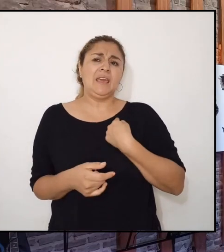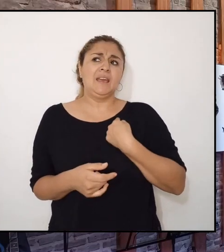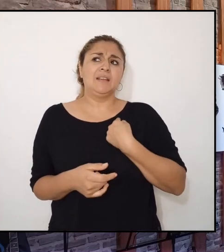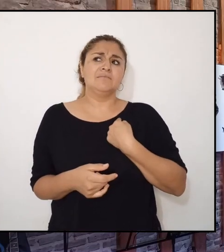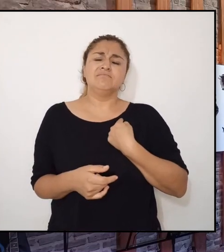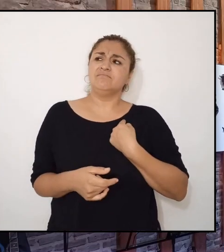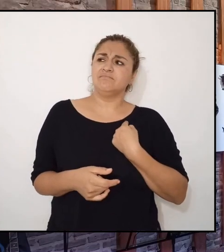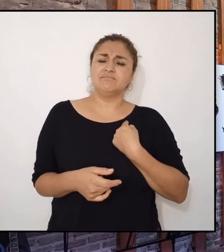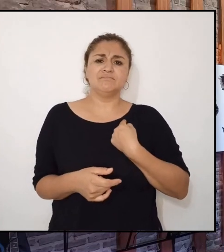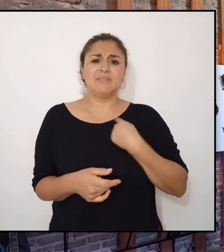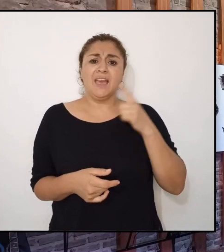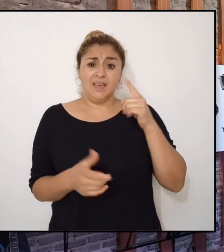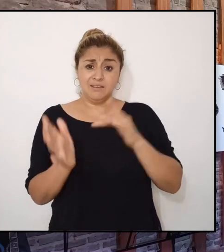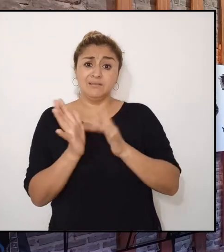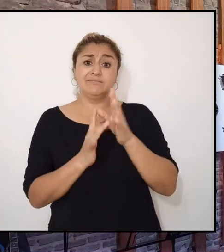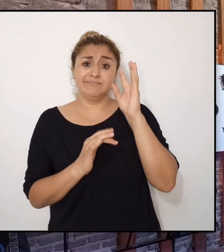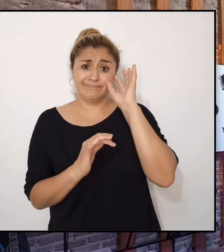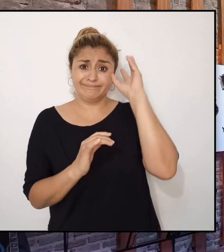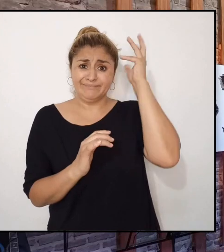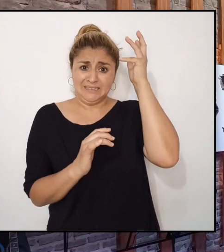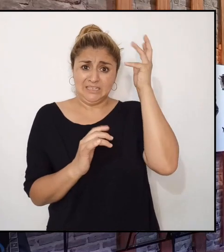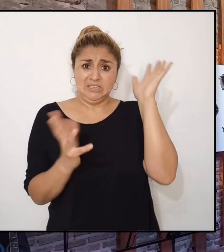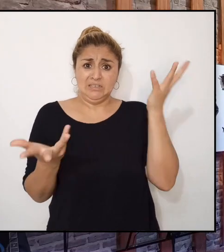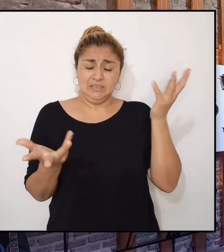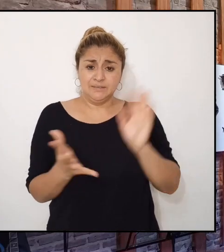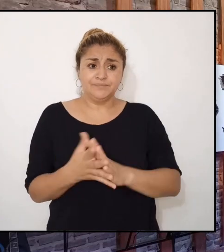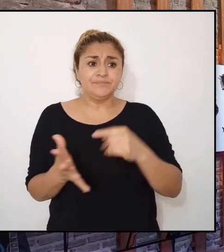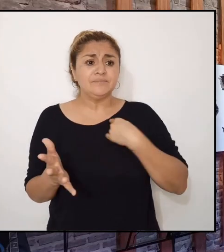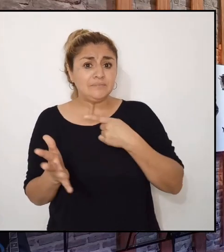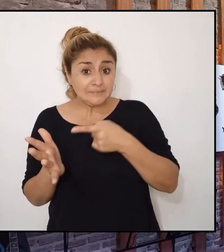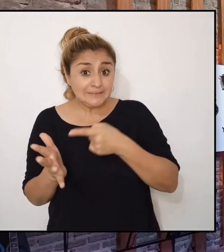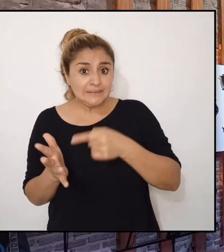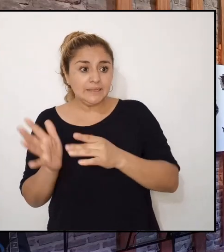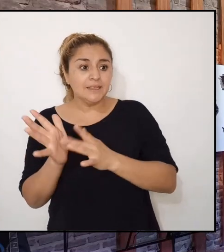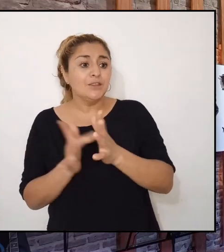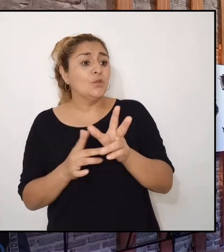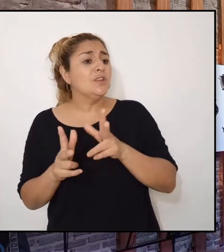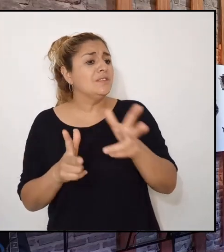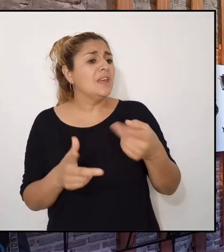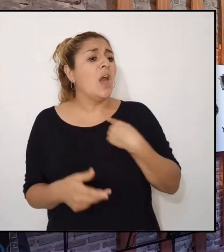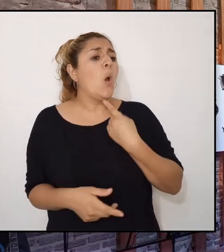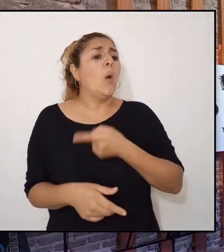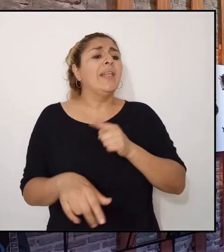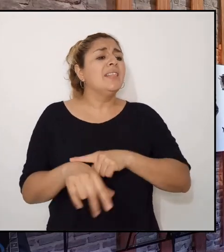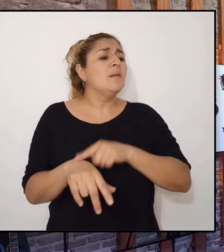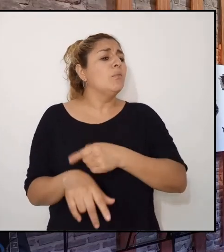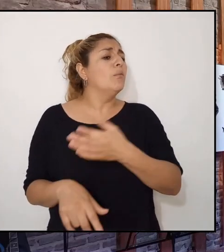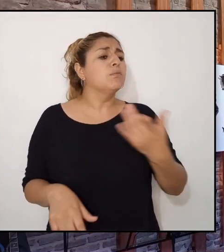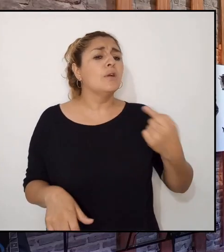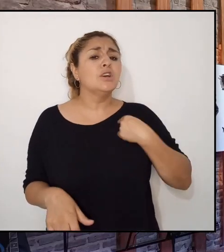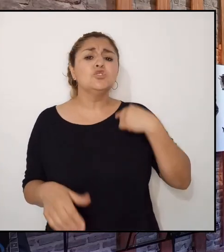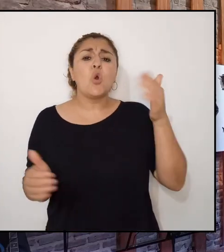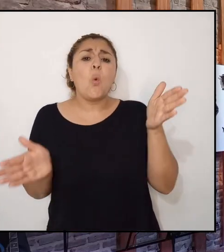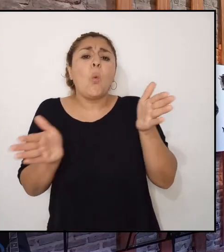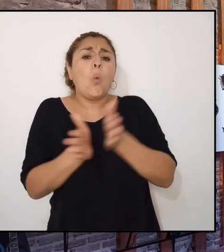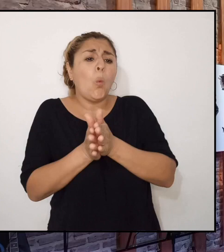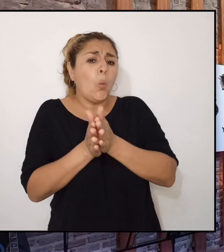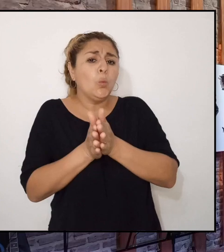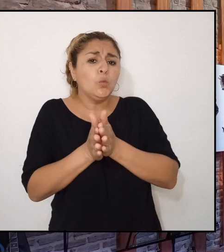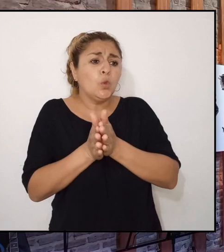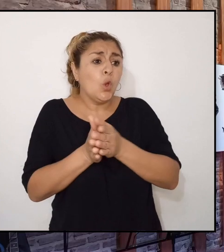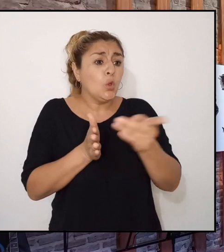basta. Y Jesús le dice, el que me ha visto a mí, ha visto al Padre.